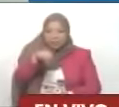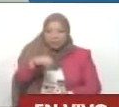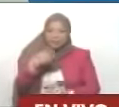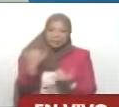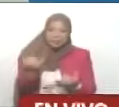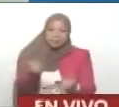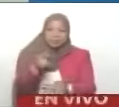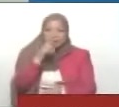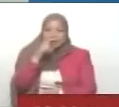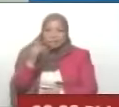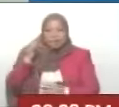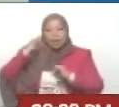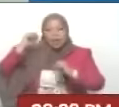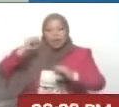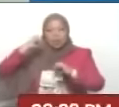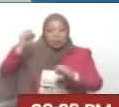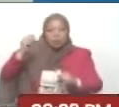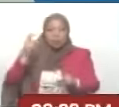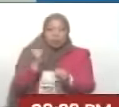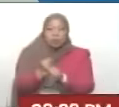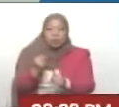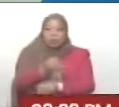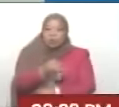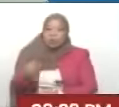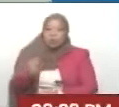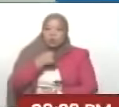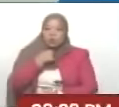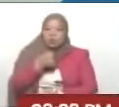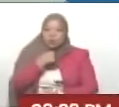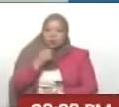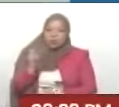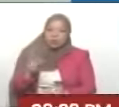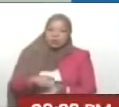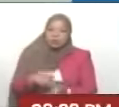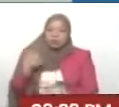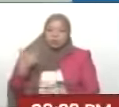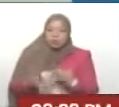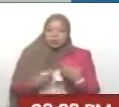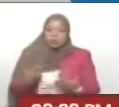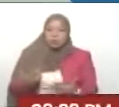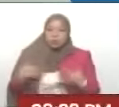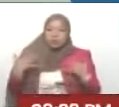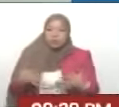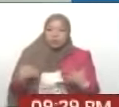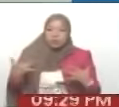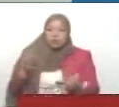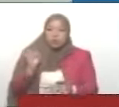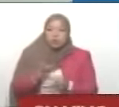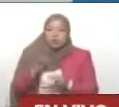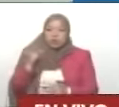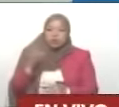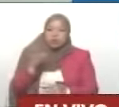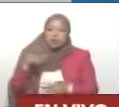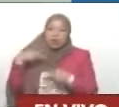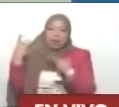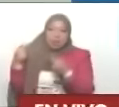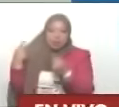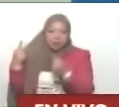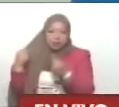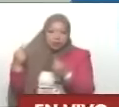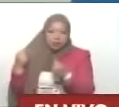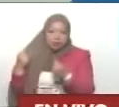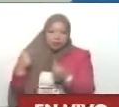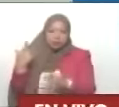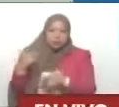Factor Maduro. La verdad es que el programa ha sido extraordinario. Ha estado lleno de gratas sorpresas. Esa esperanza se convirtió en letras,